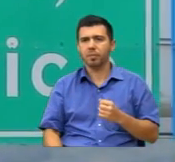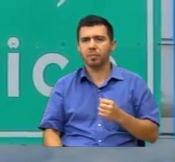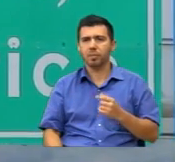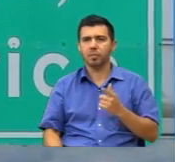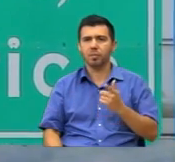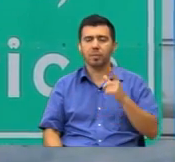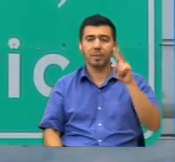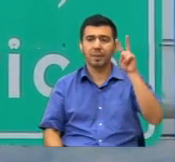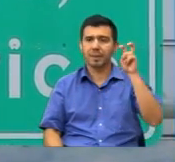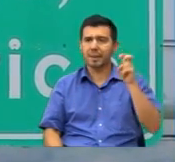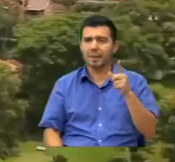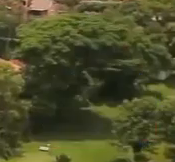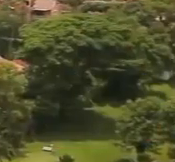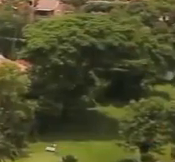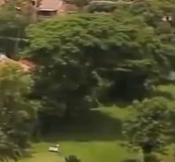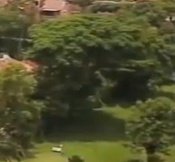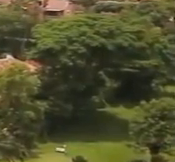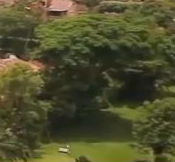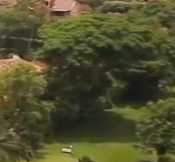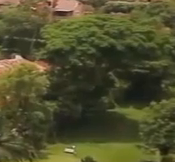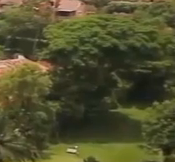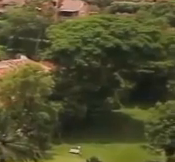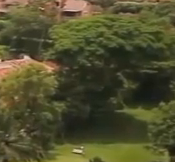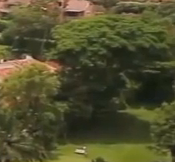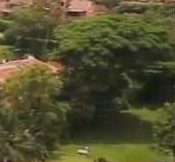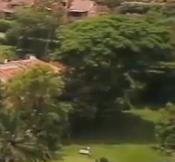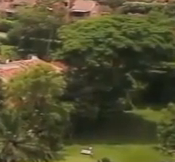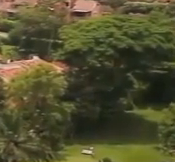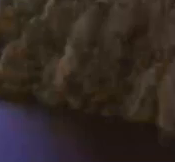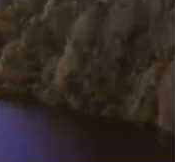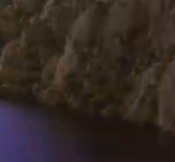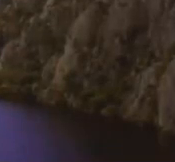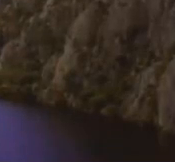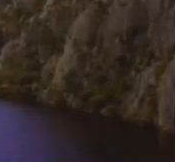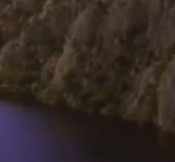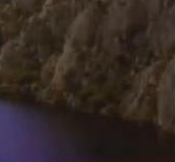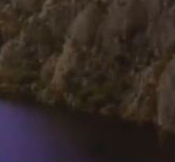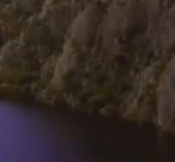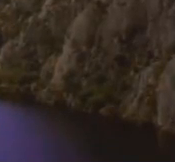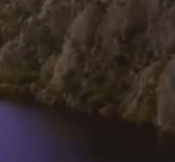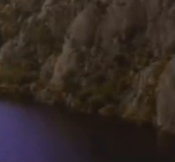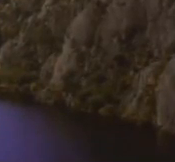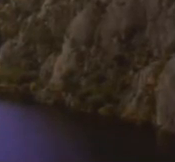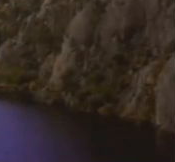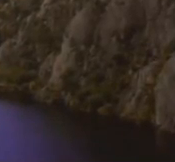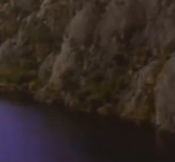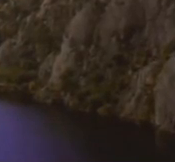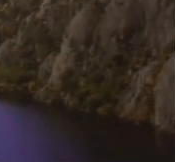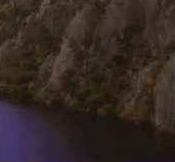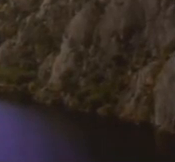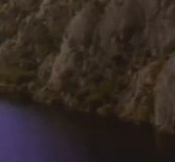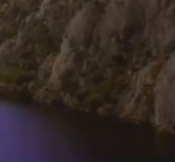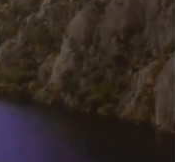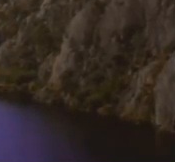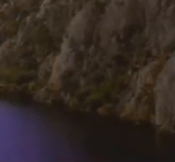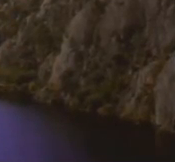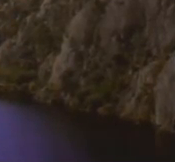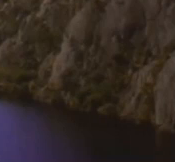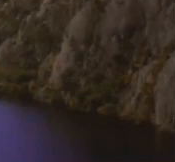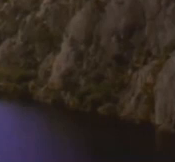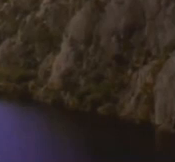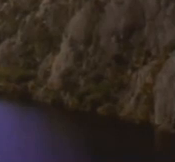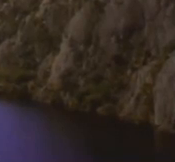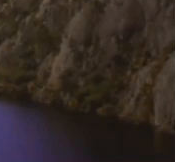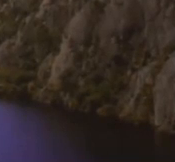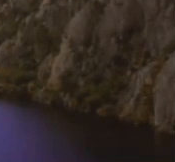el tema de asentamientos. Todos estos temas van a ser sujetos de la revisión por parte de las dos entidades para poder en un